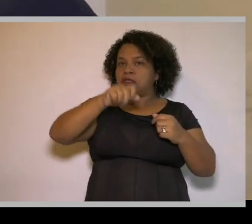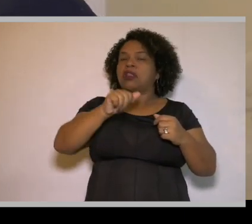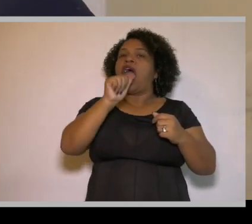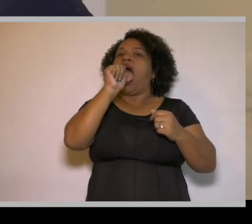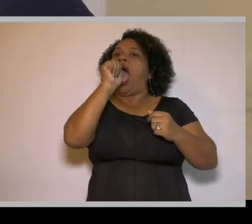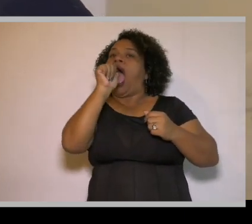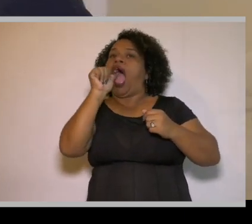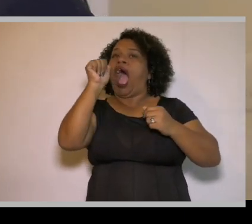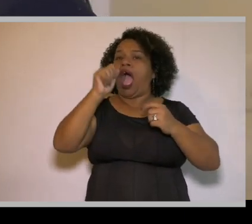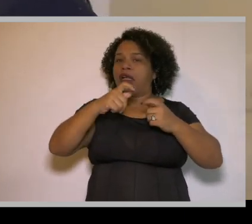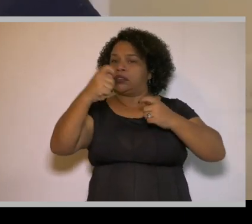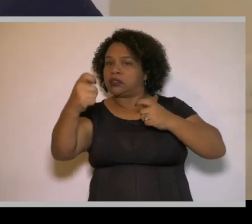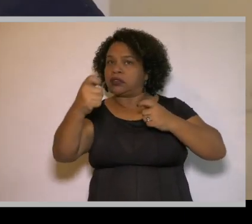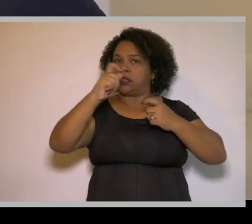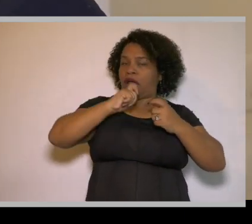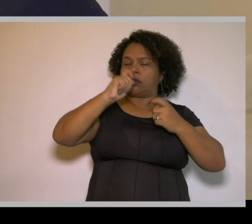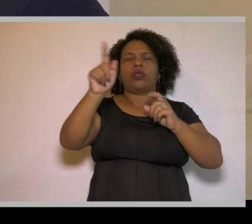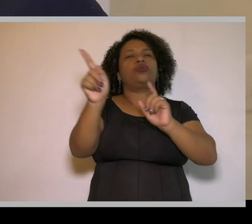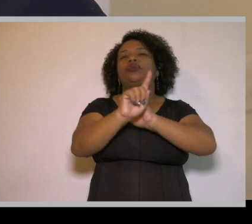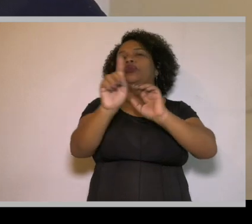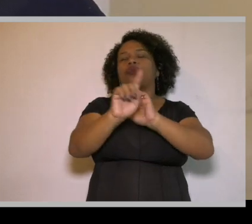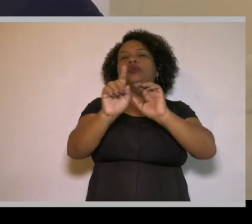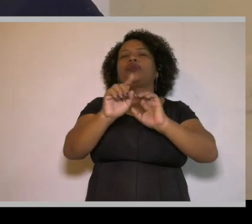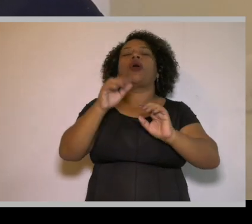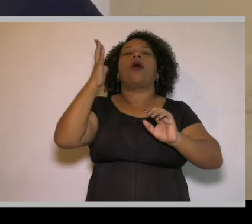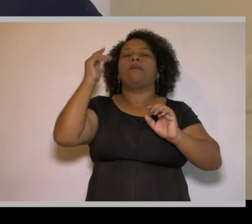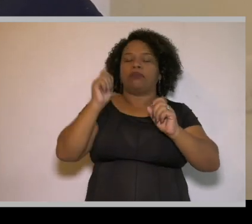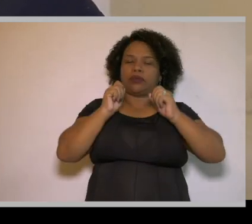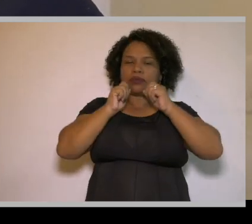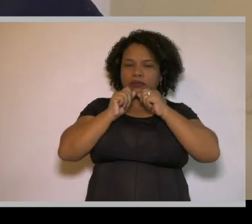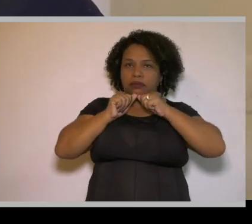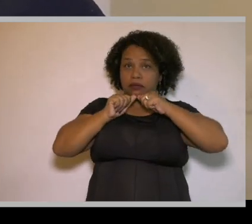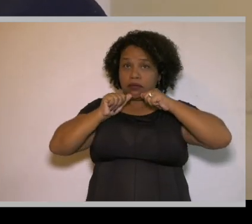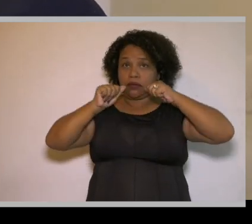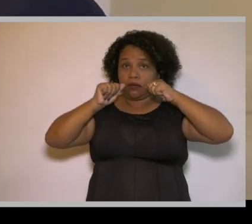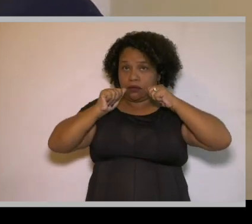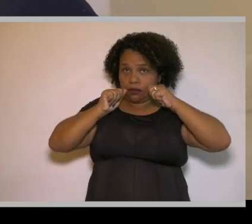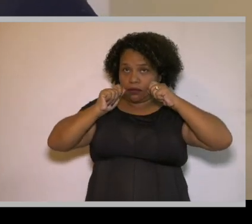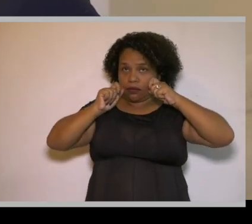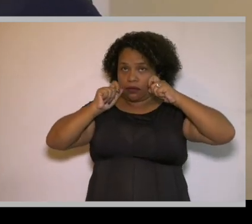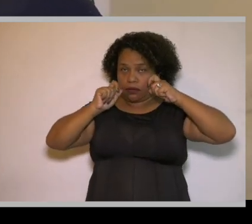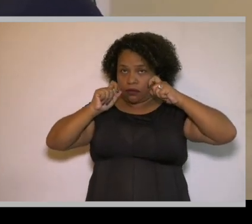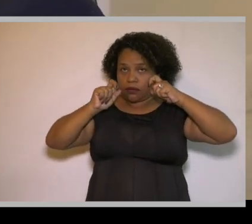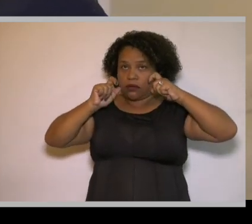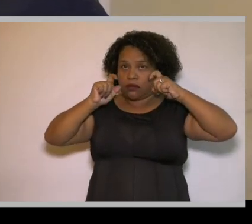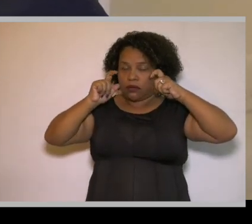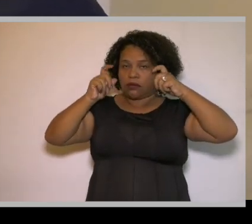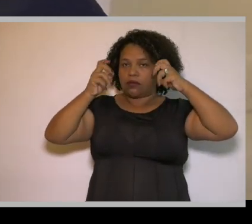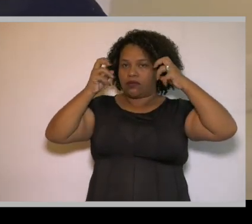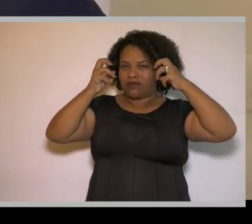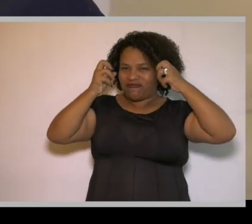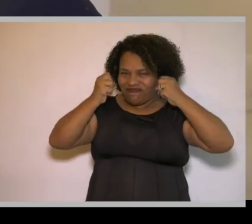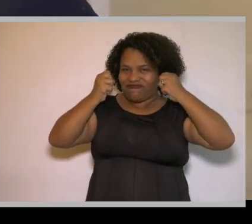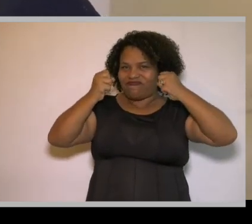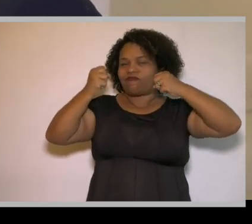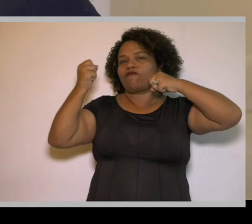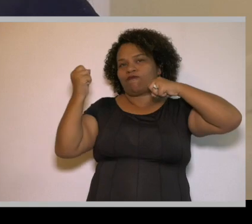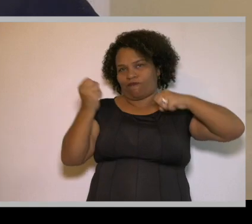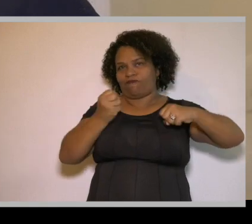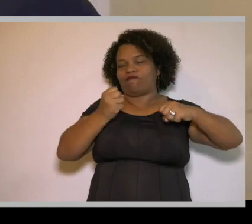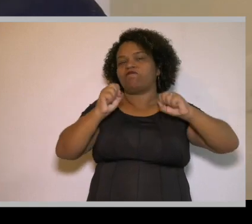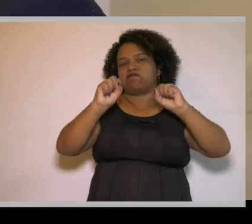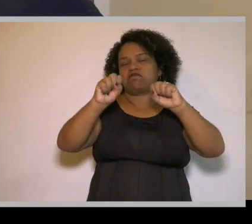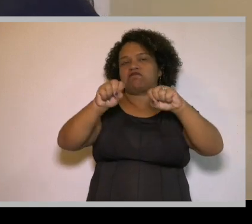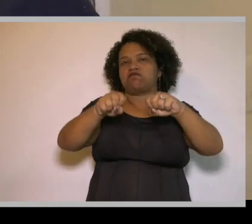prevenir accidentes y también, algo importante, aparte de la prevención,